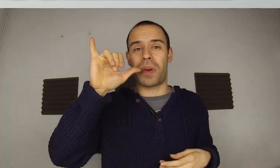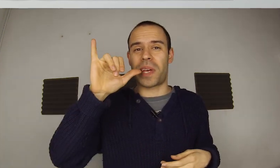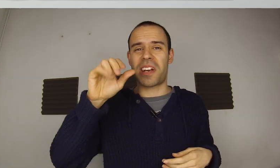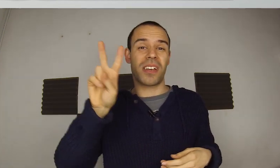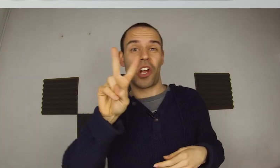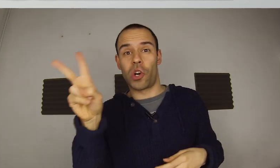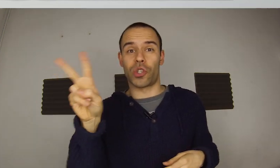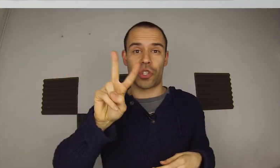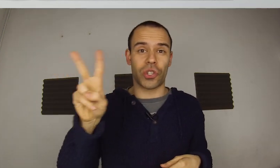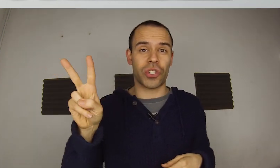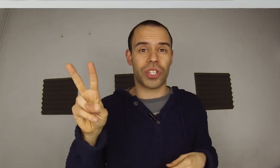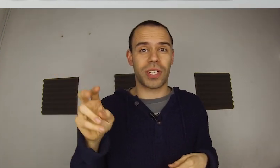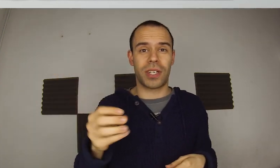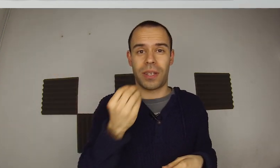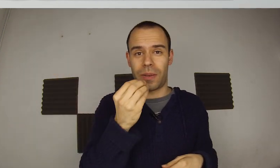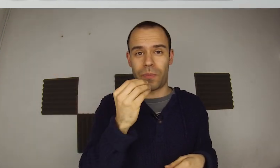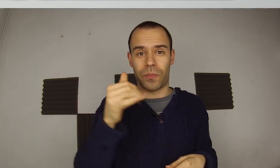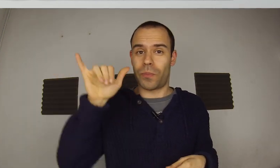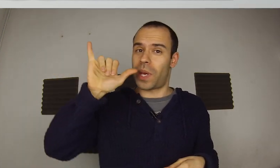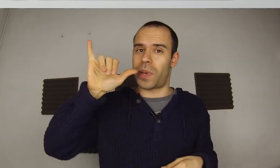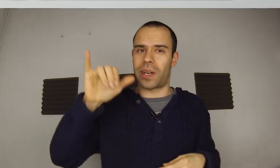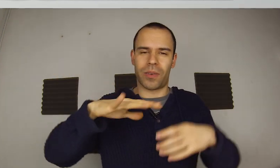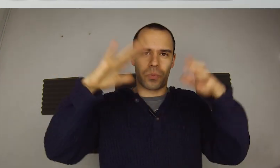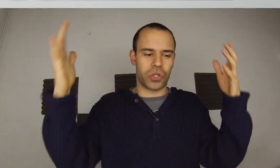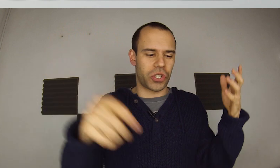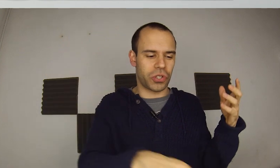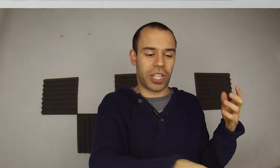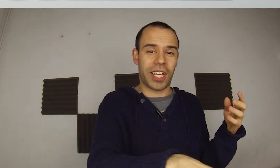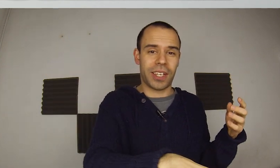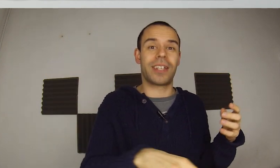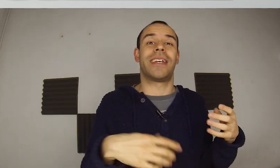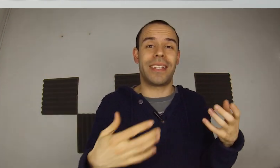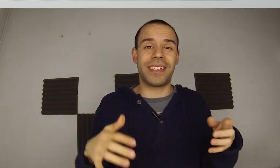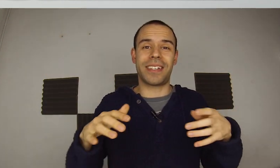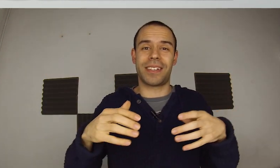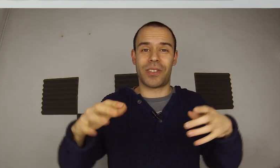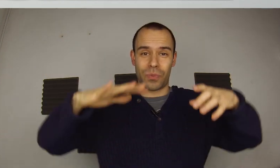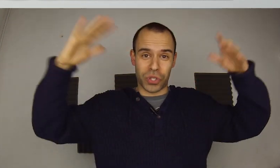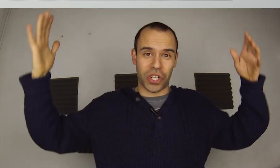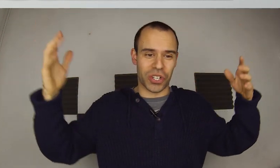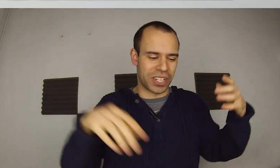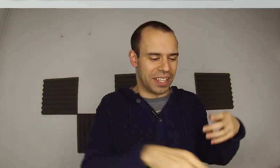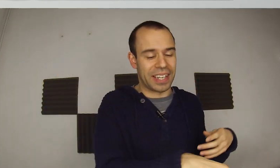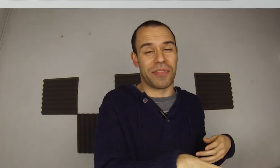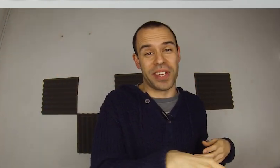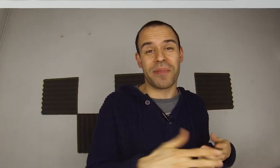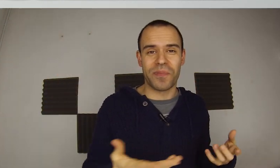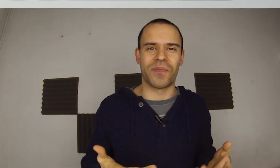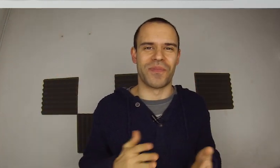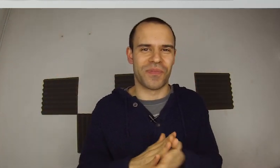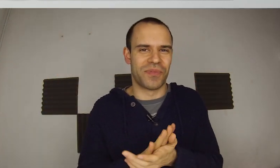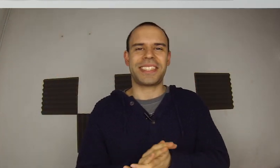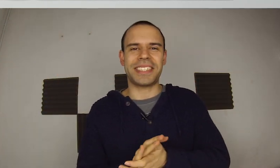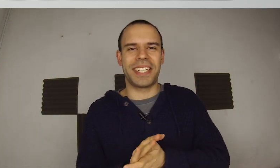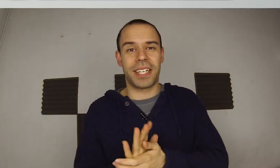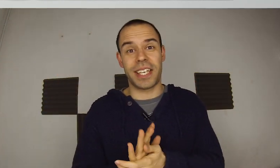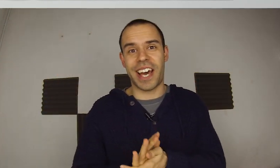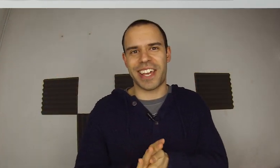beben los dos beben mucho té y mucho café